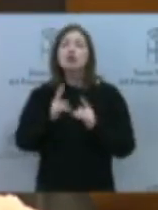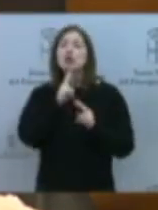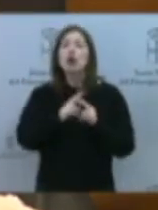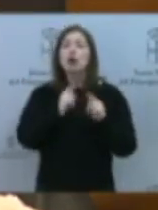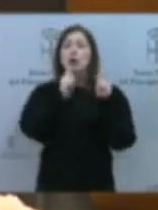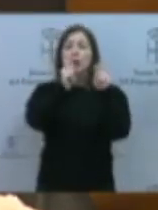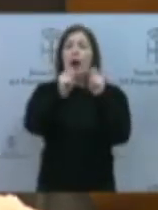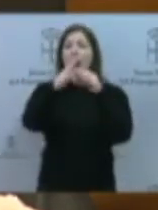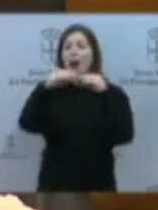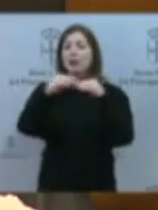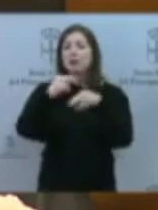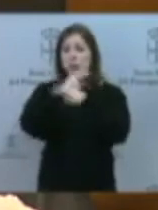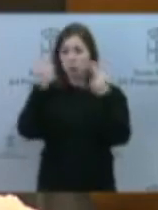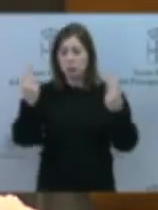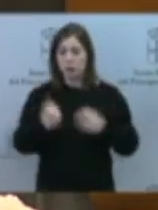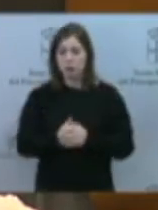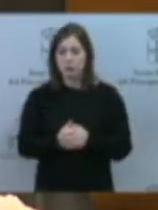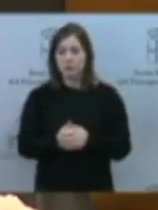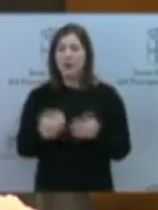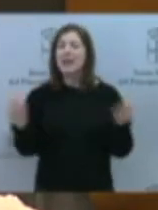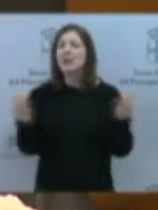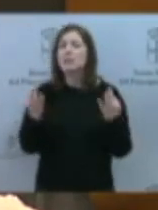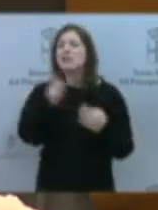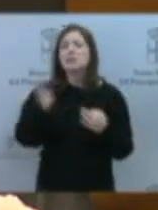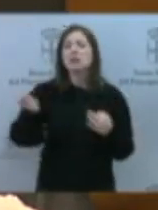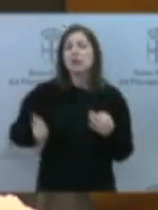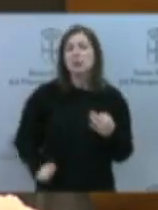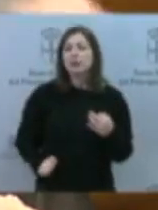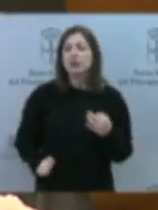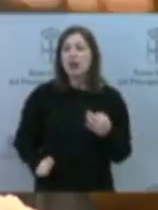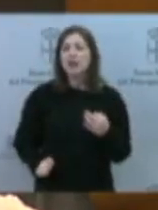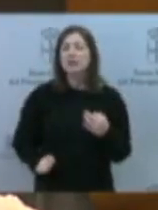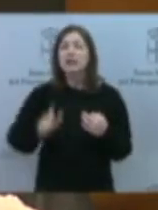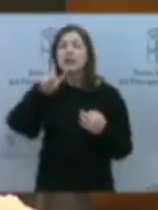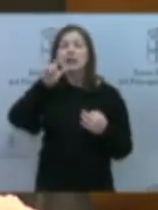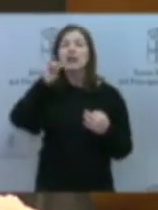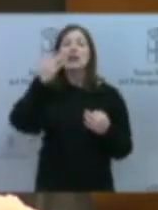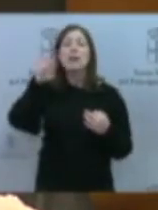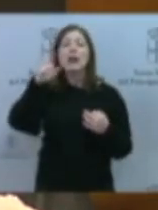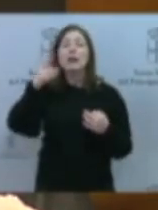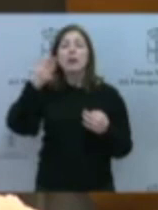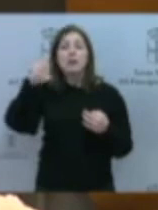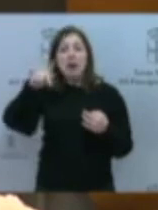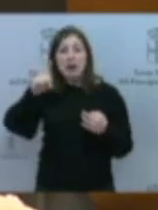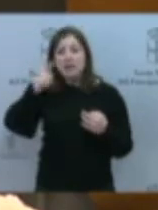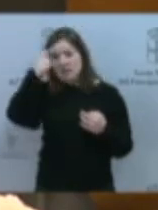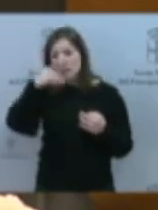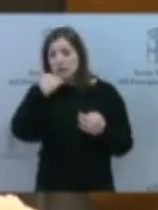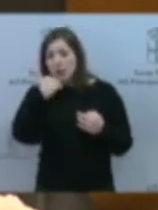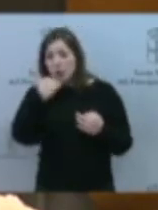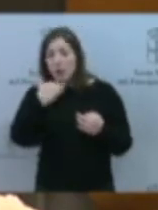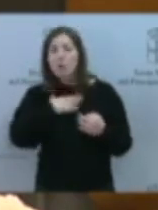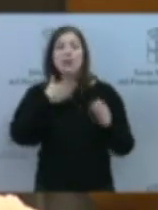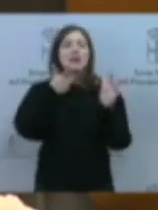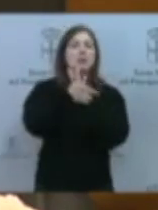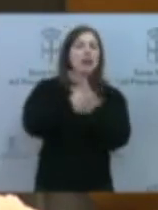suceder con los profesionales del Liberbank? ¿Sabemos algo de ello? ¿Va alguien a explicar cuáles pueden ser las consecuencias sobre el empleo? También nos preocupa